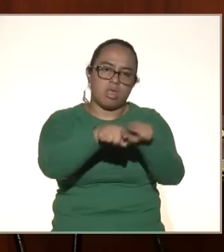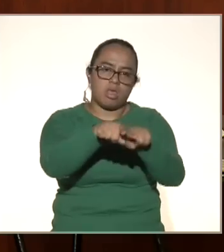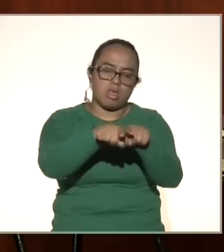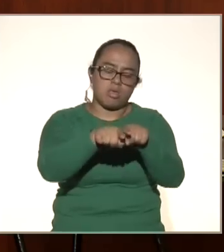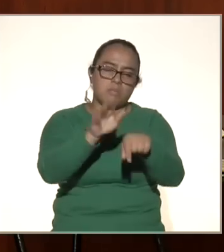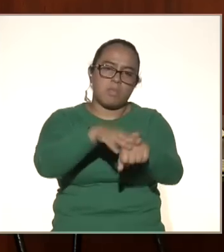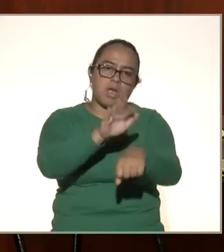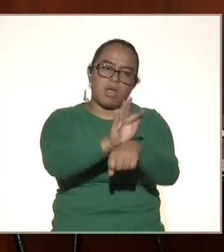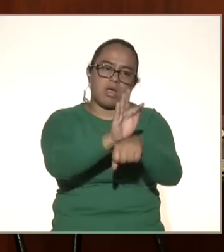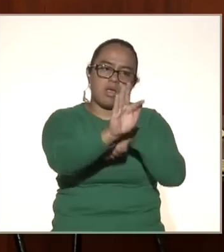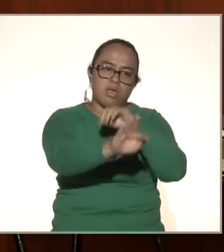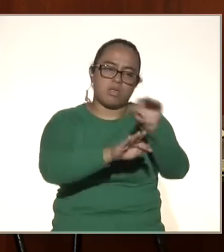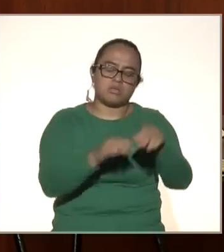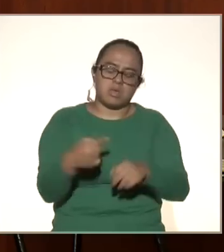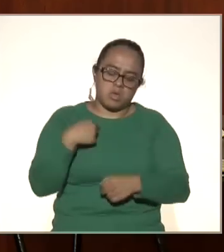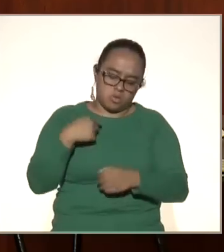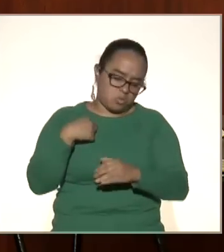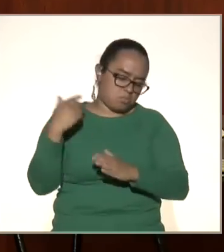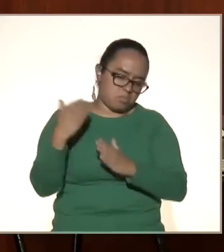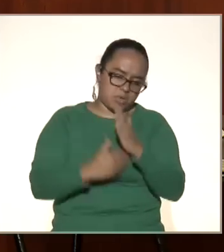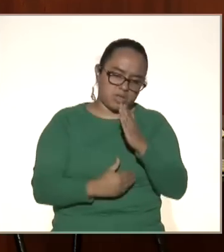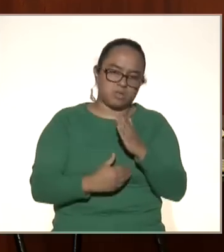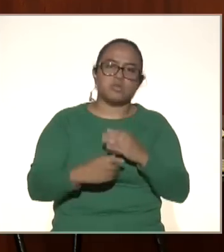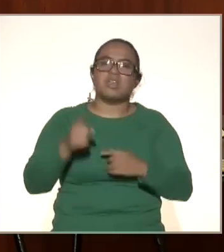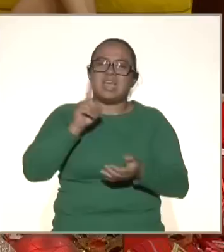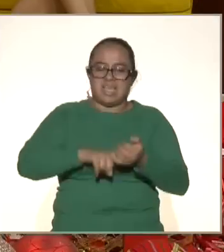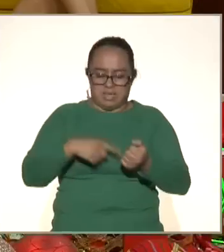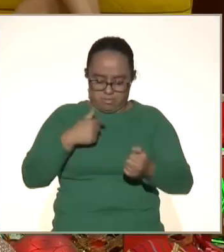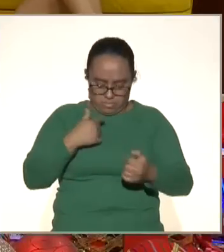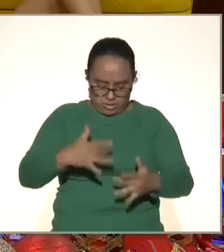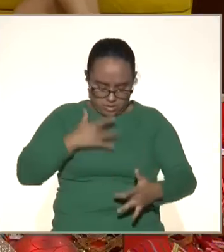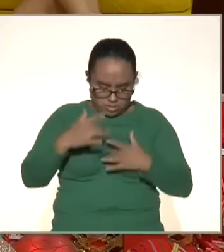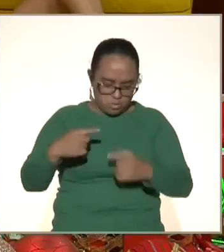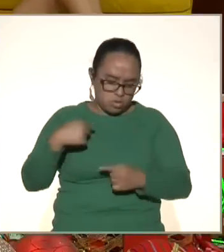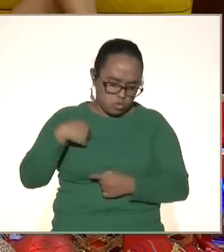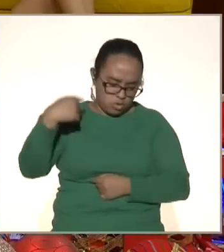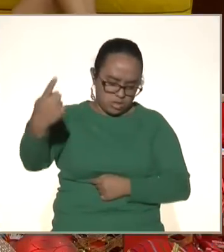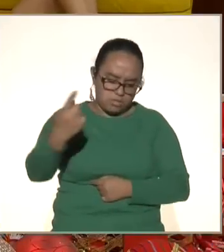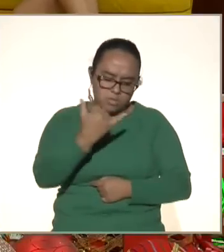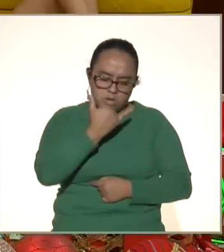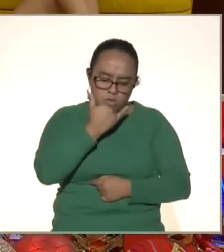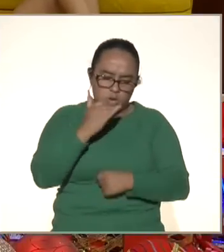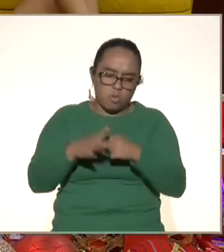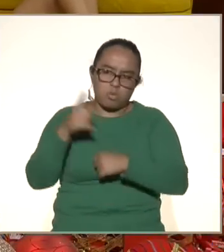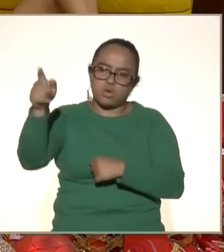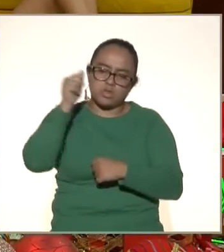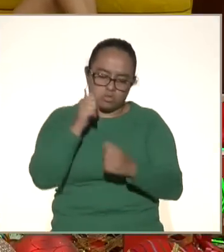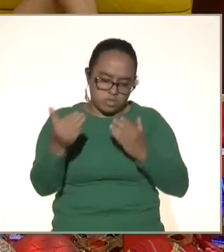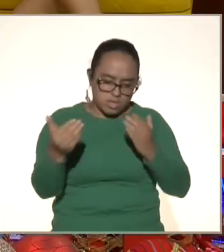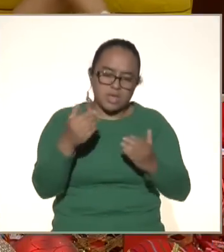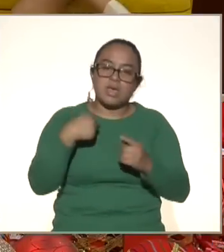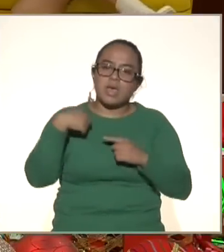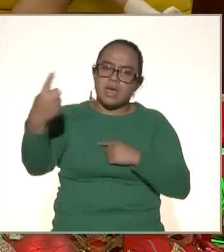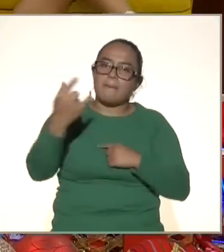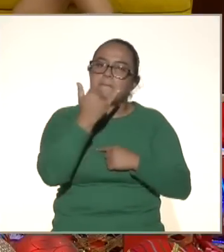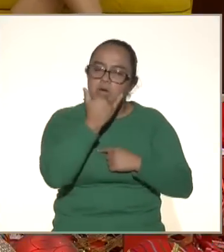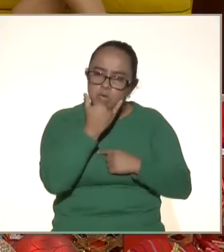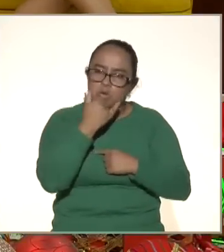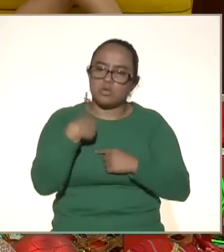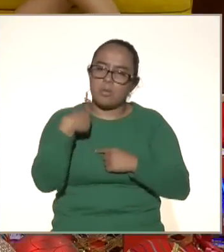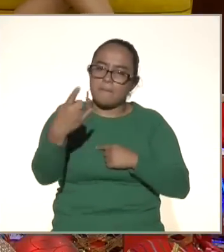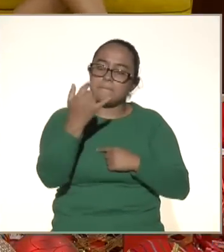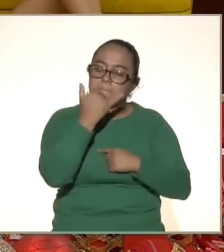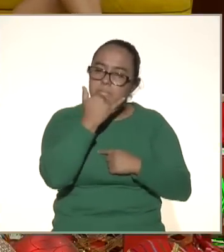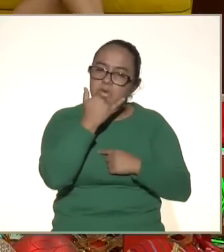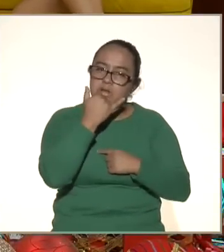a mis hermanos o que a mí, por ejemplo, ¿no? De lo que uno va sintiendo. Te perdono, mamá, porque me comparaste, te perdono. Ajá, y llevarlo